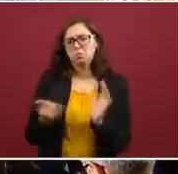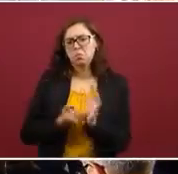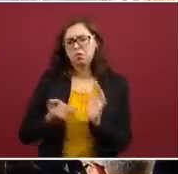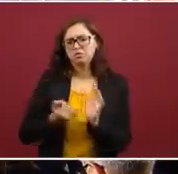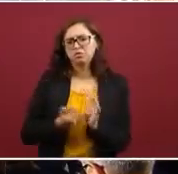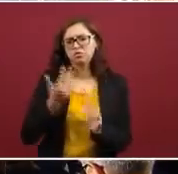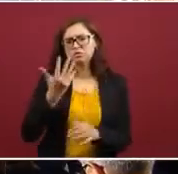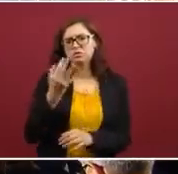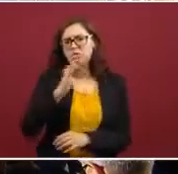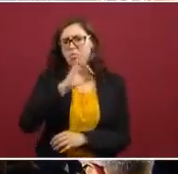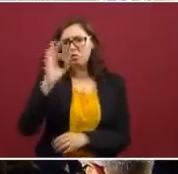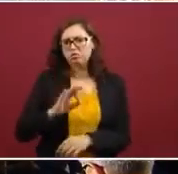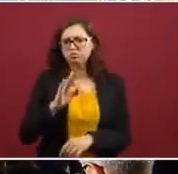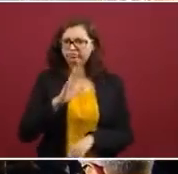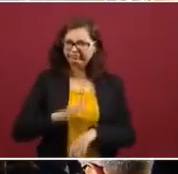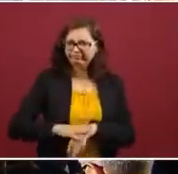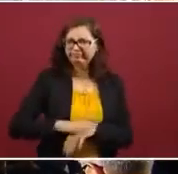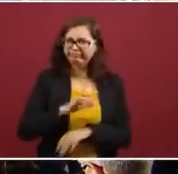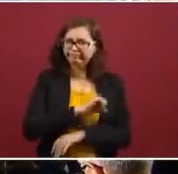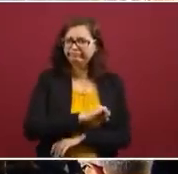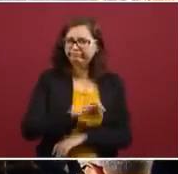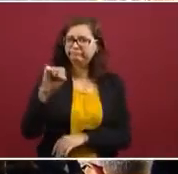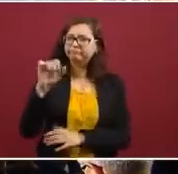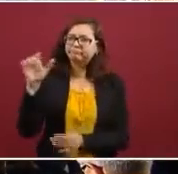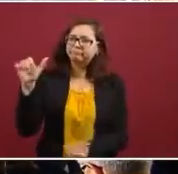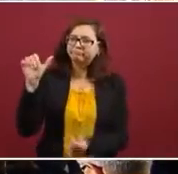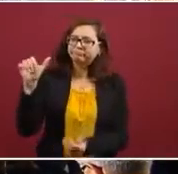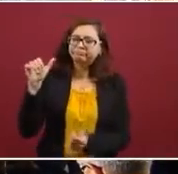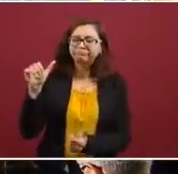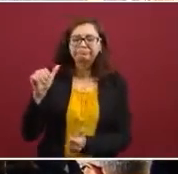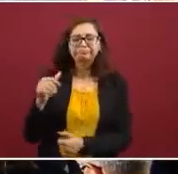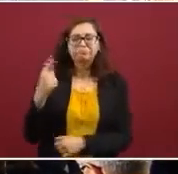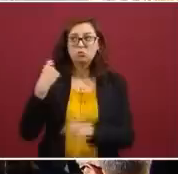5% más que el año pasado.